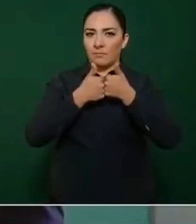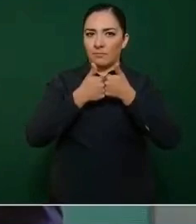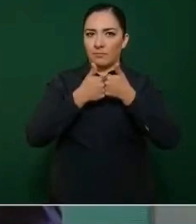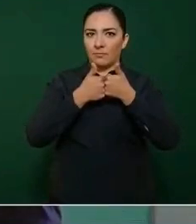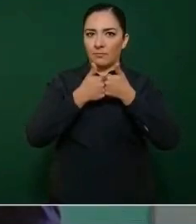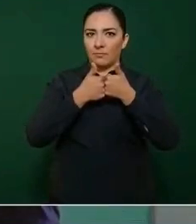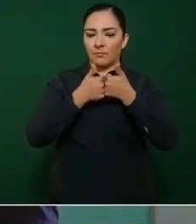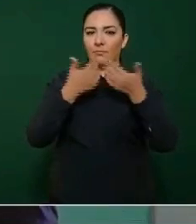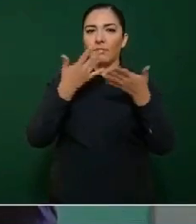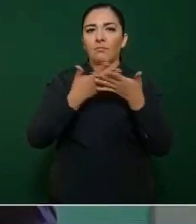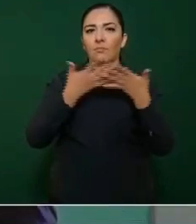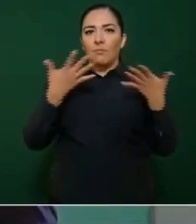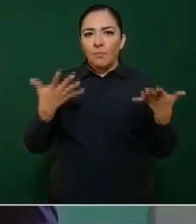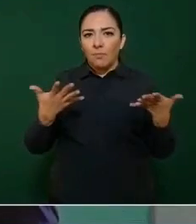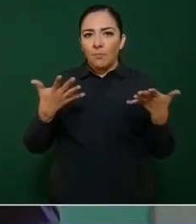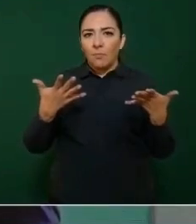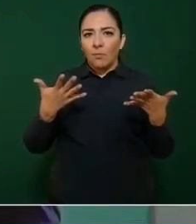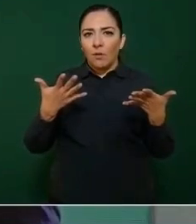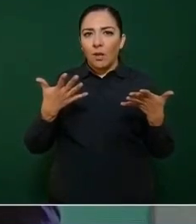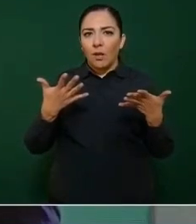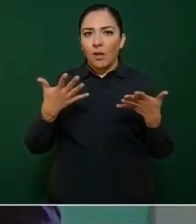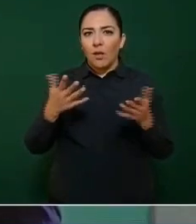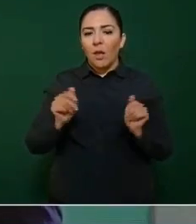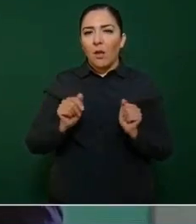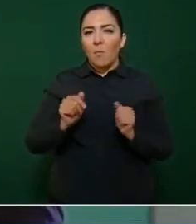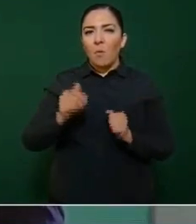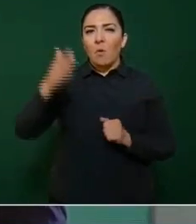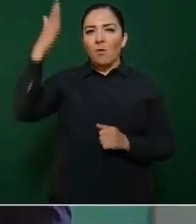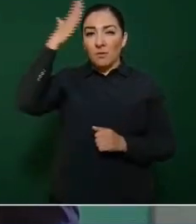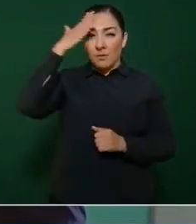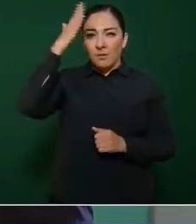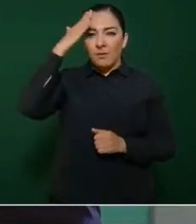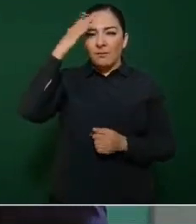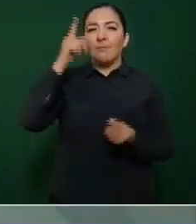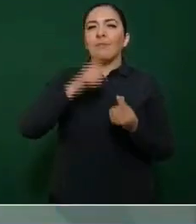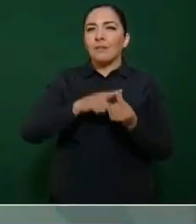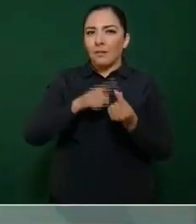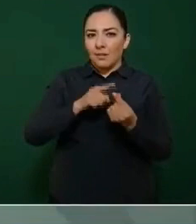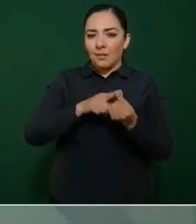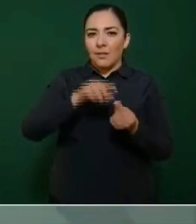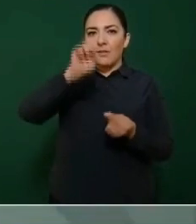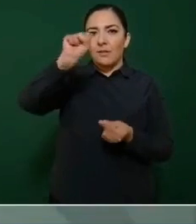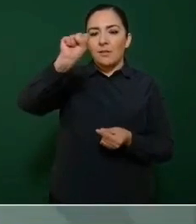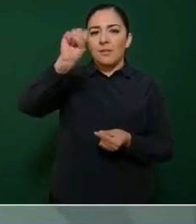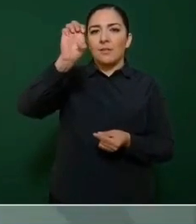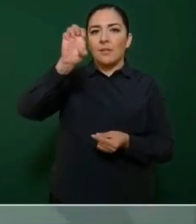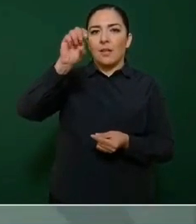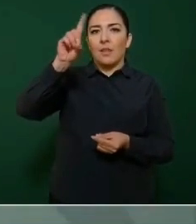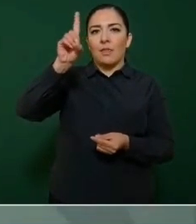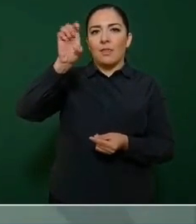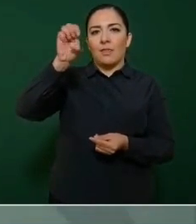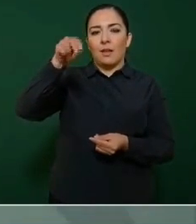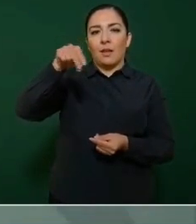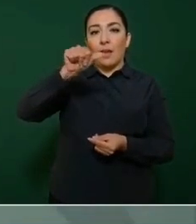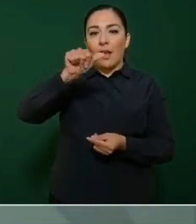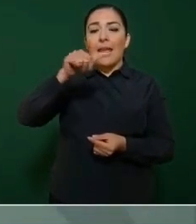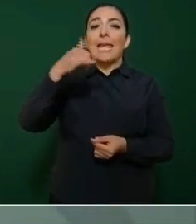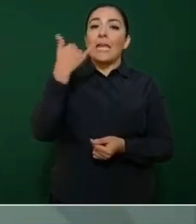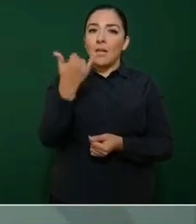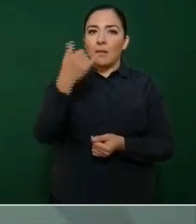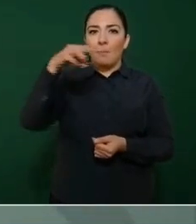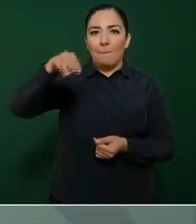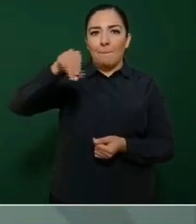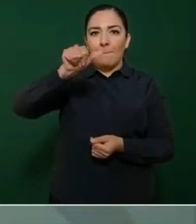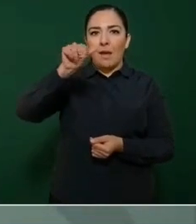estén manejadas por la secretaria de marina en el caso de los puertos los